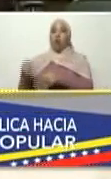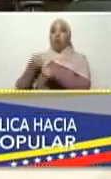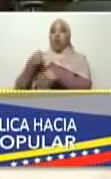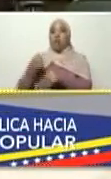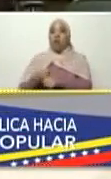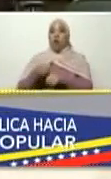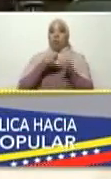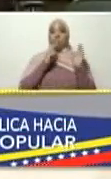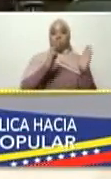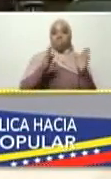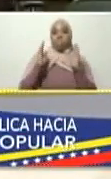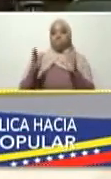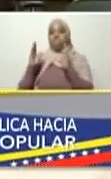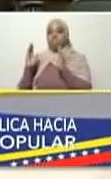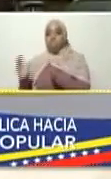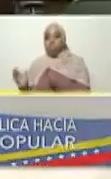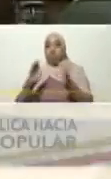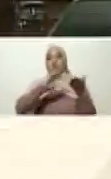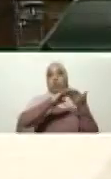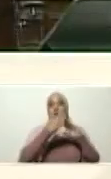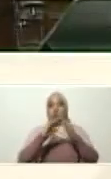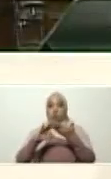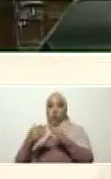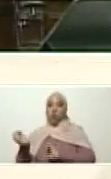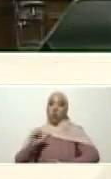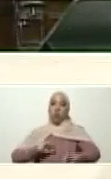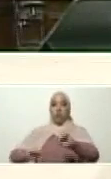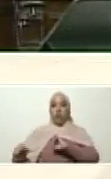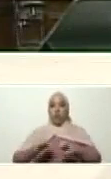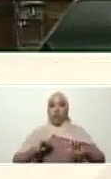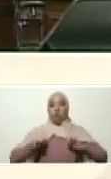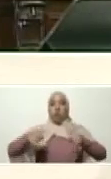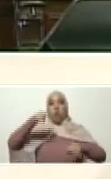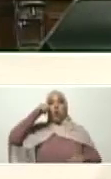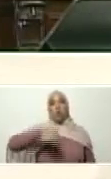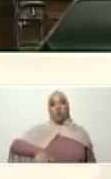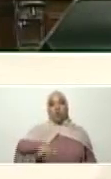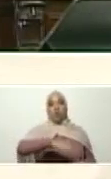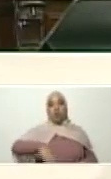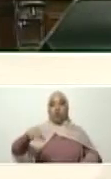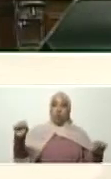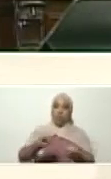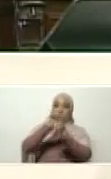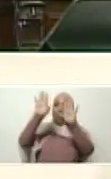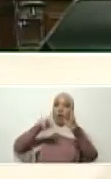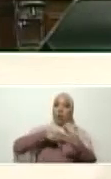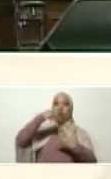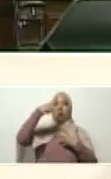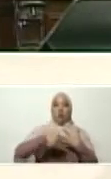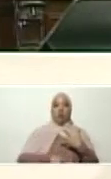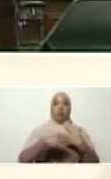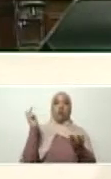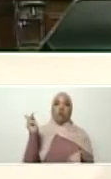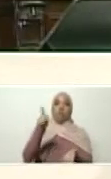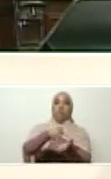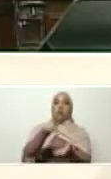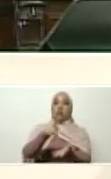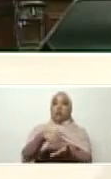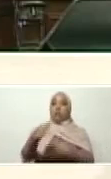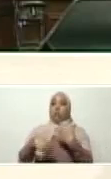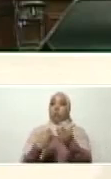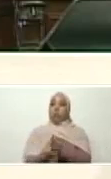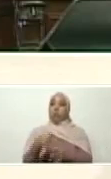del Estado comunal, las organizaciones de bases del Poder Popular, la planificación participativa,